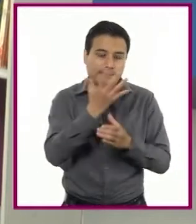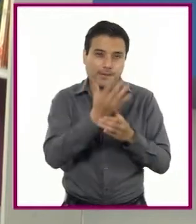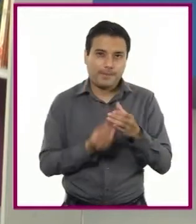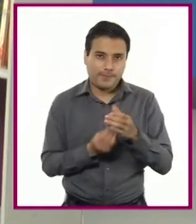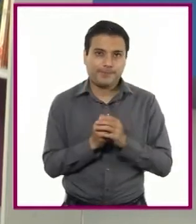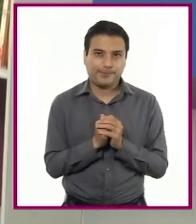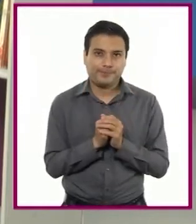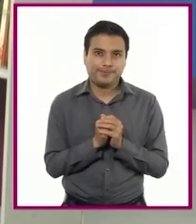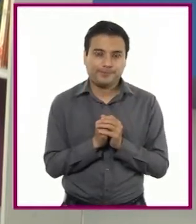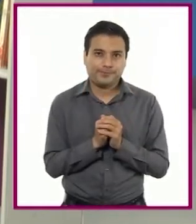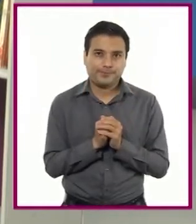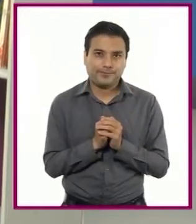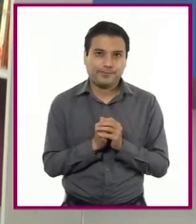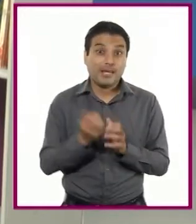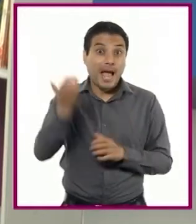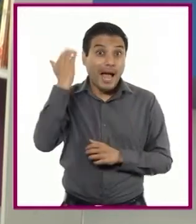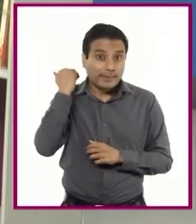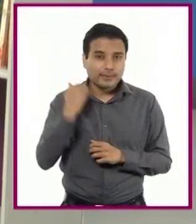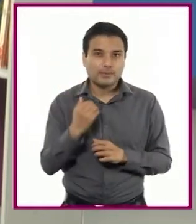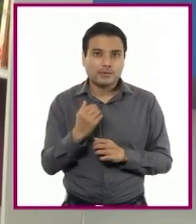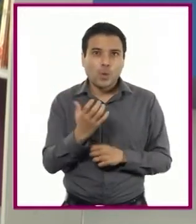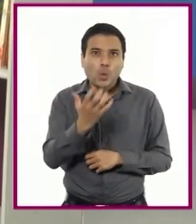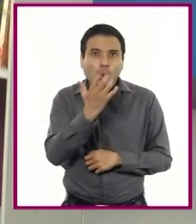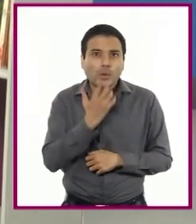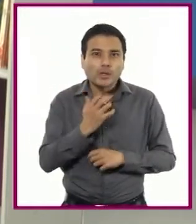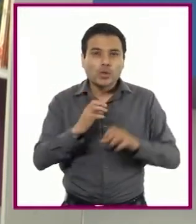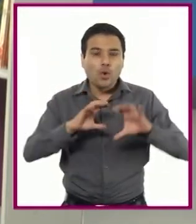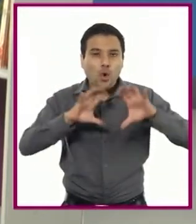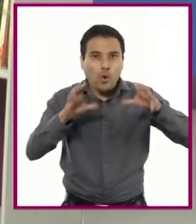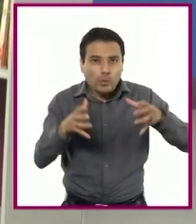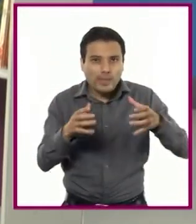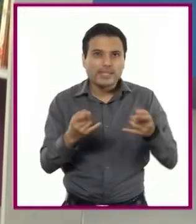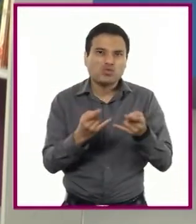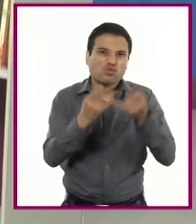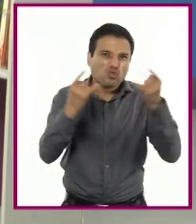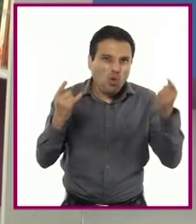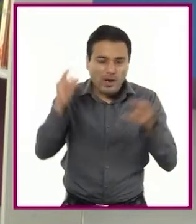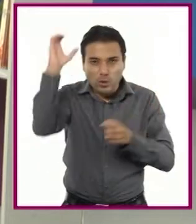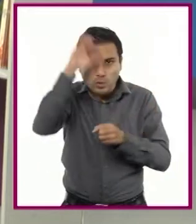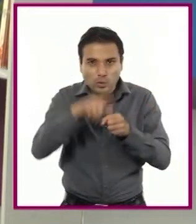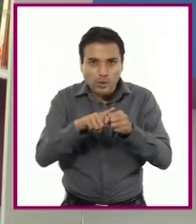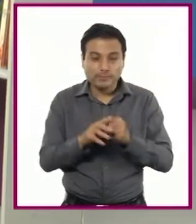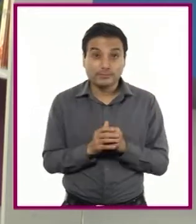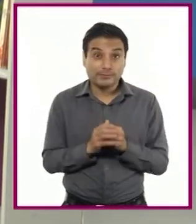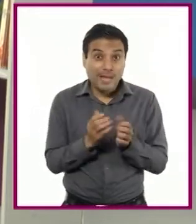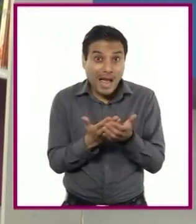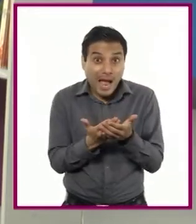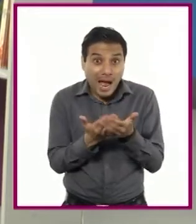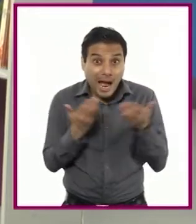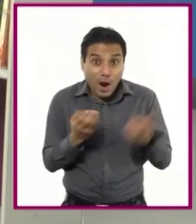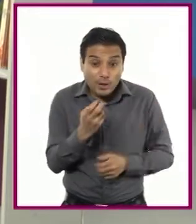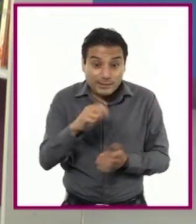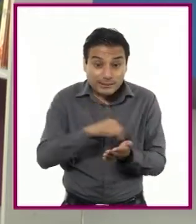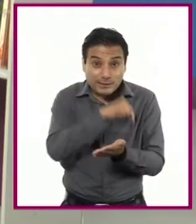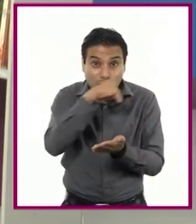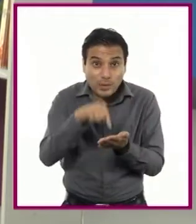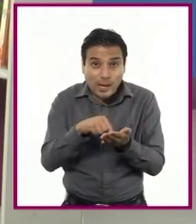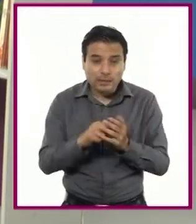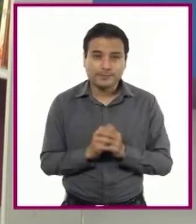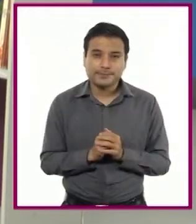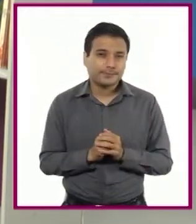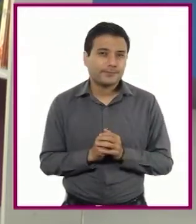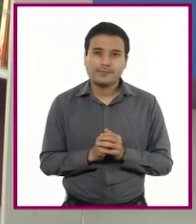a ser una vibrante comunidad judía, llena de historia y cultura, es hoy un lugar de restos de